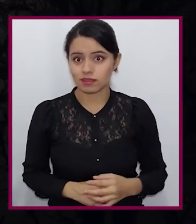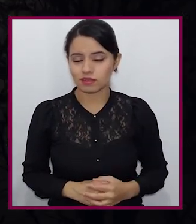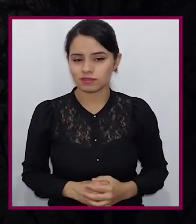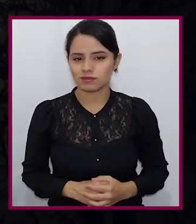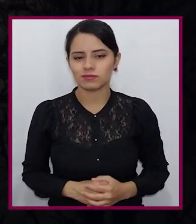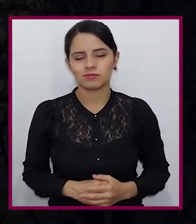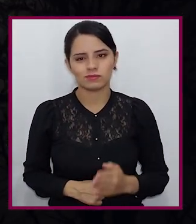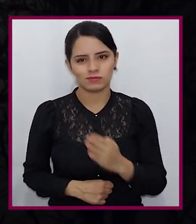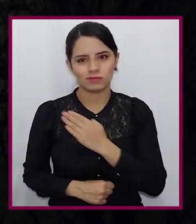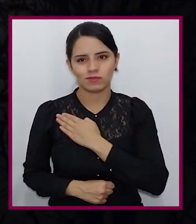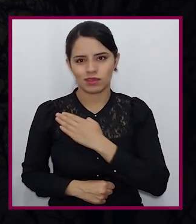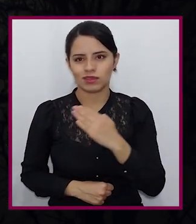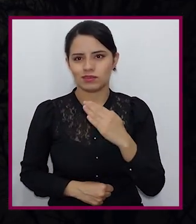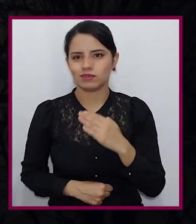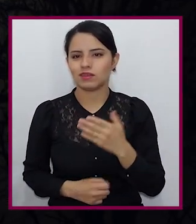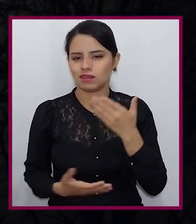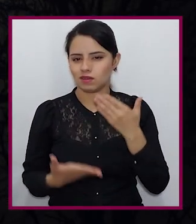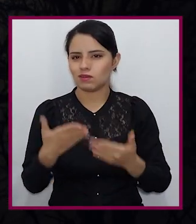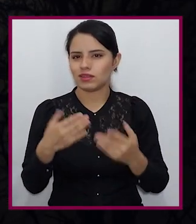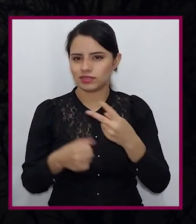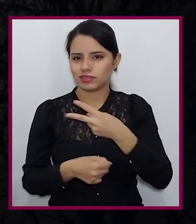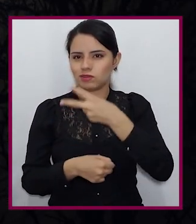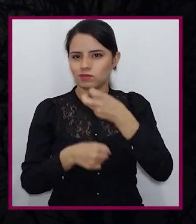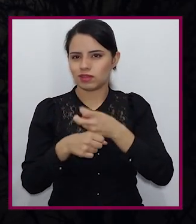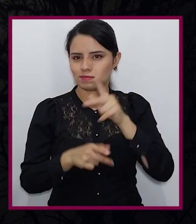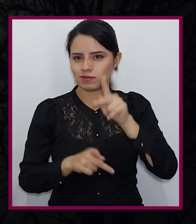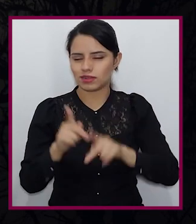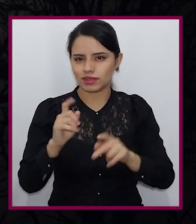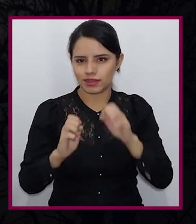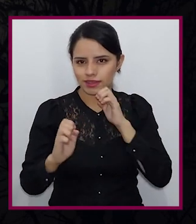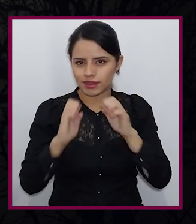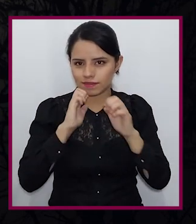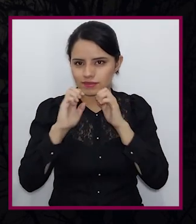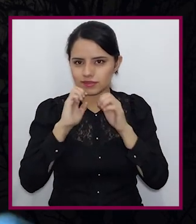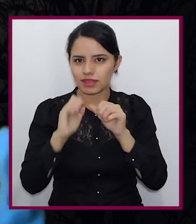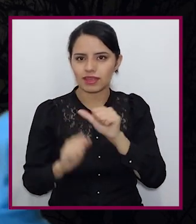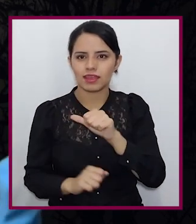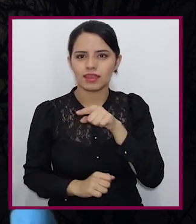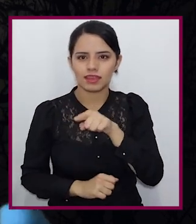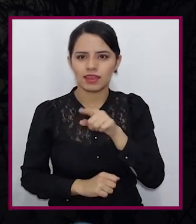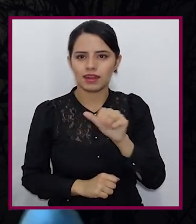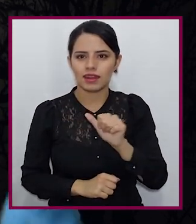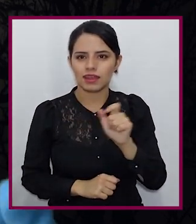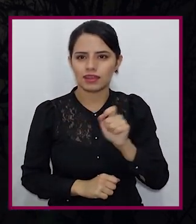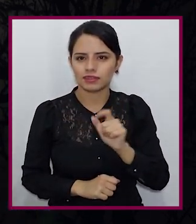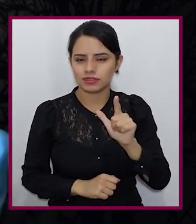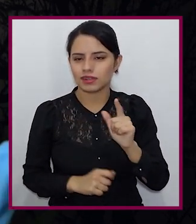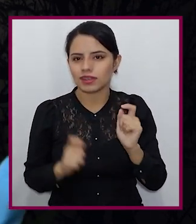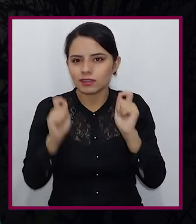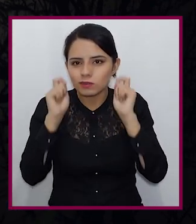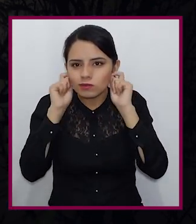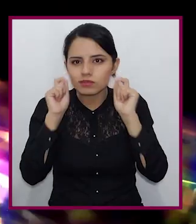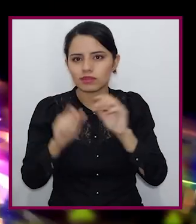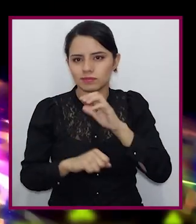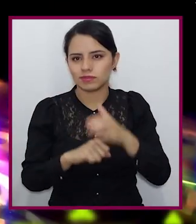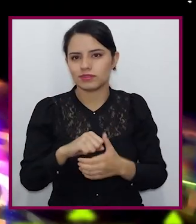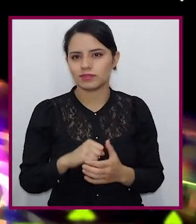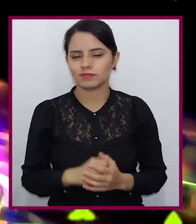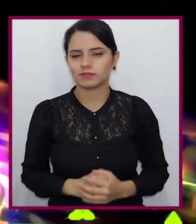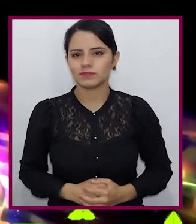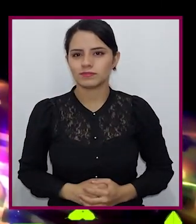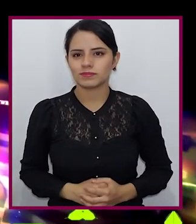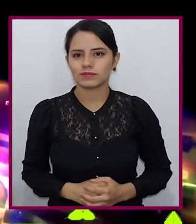esto? Bueno, vamos a la segunda parte de la entrevista en lo que Axel termina de escuchar el podcast.